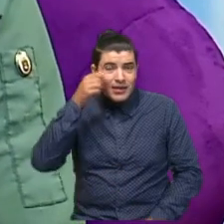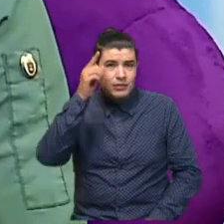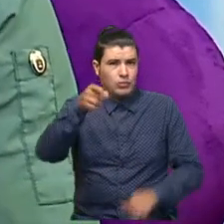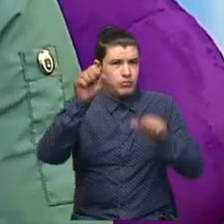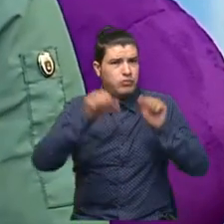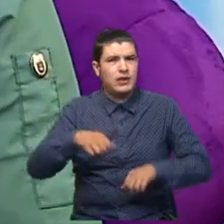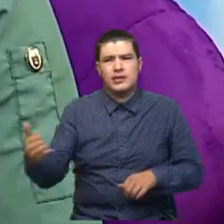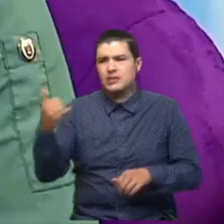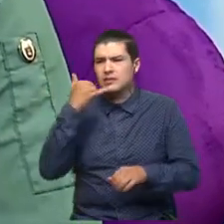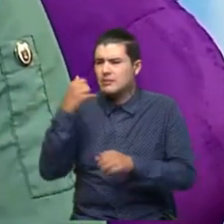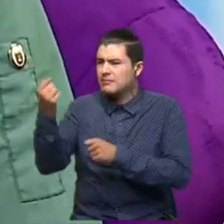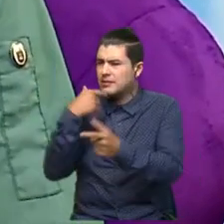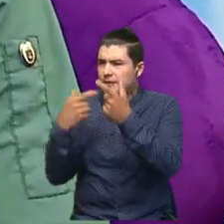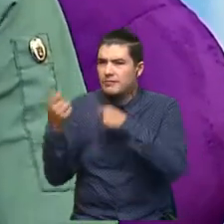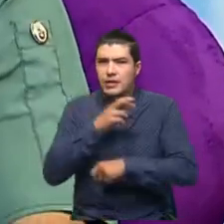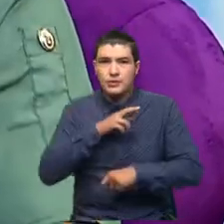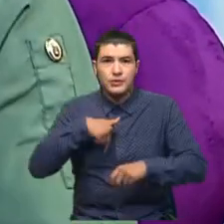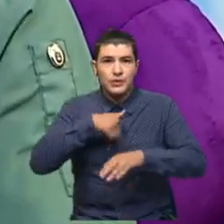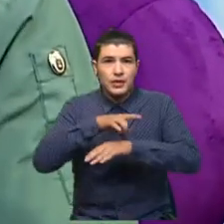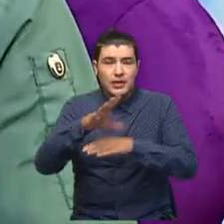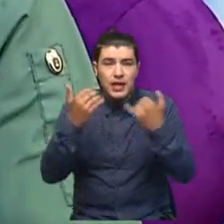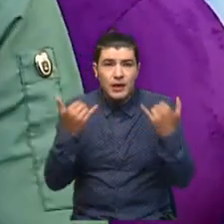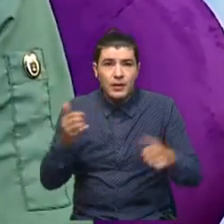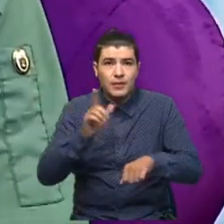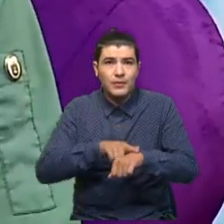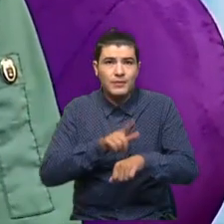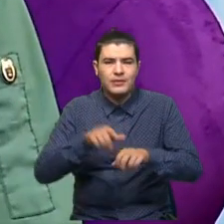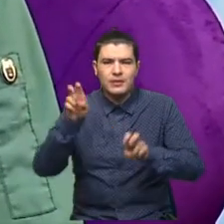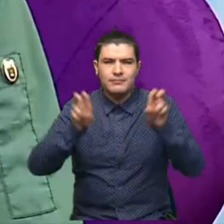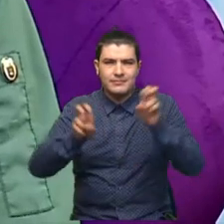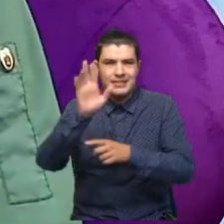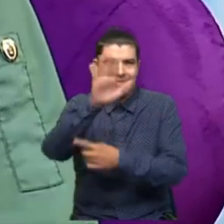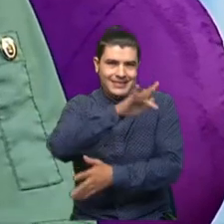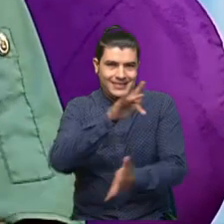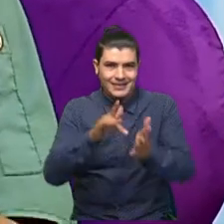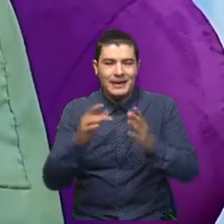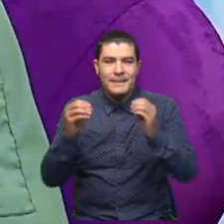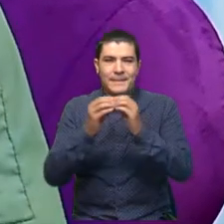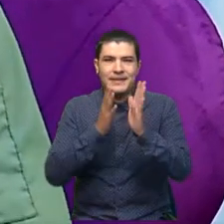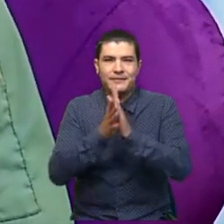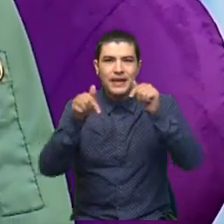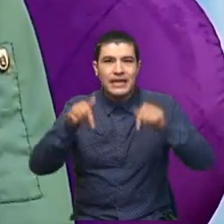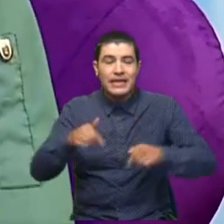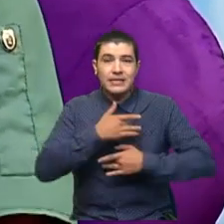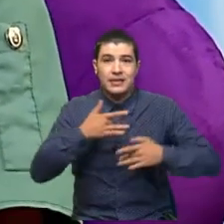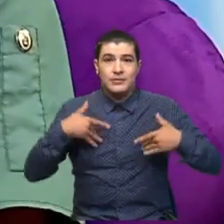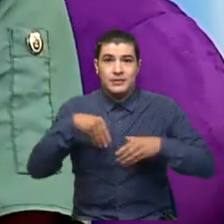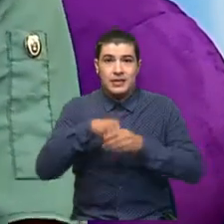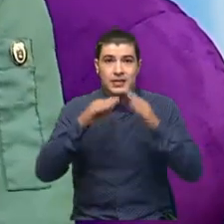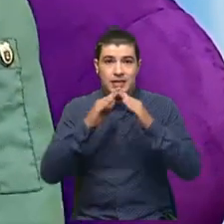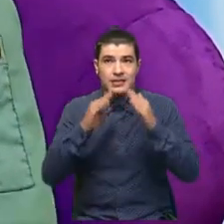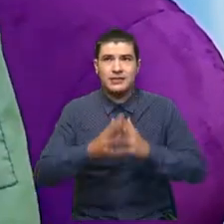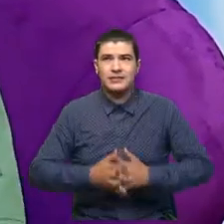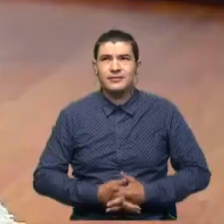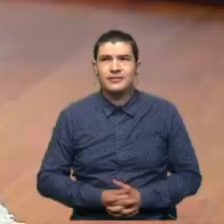preguntarnos, estamos aquí para eso. Los dejo en este momento y vamos a una breve pausa comercial y ya regresamos nuevamente. ¿Listo?